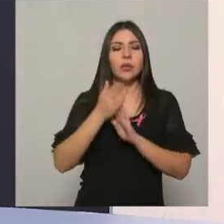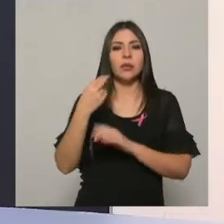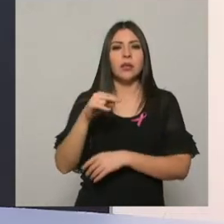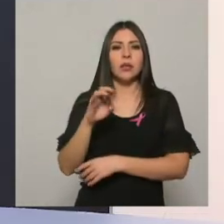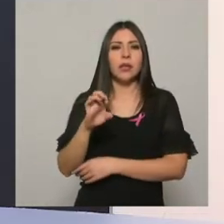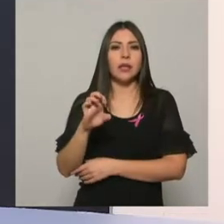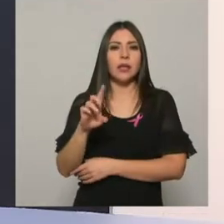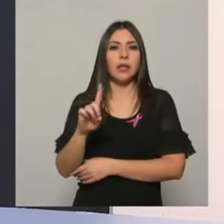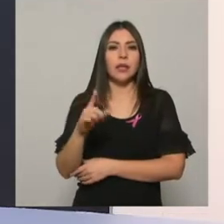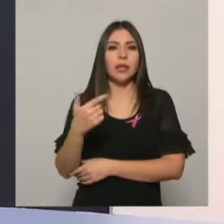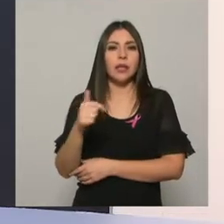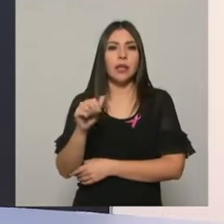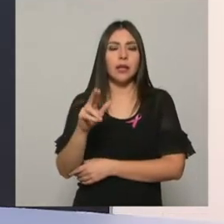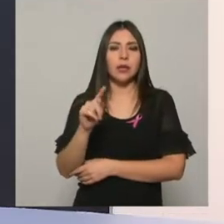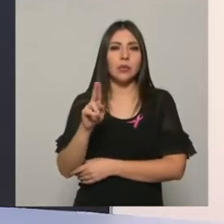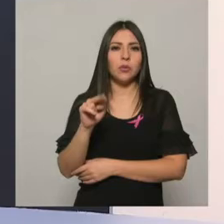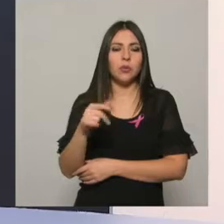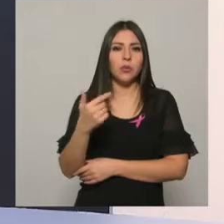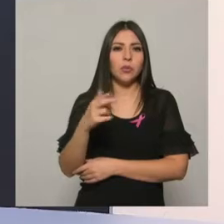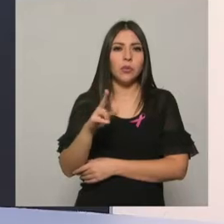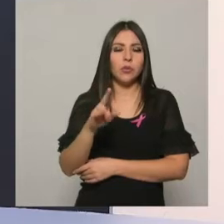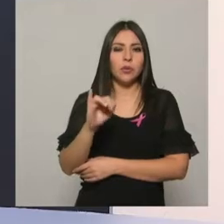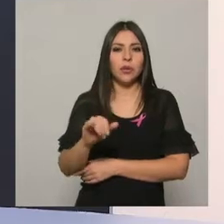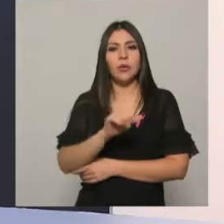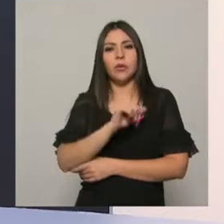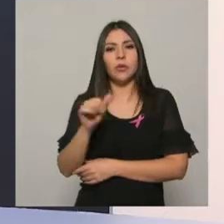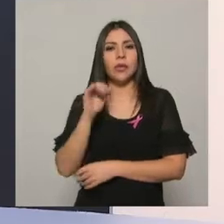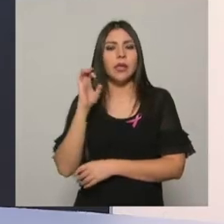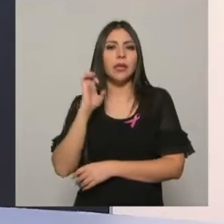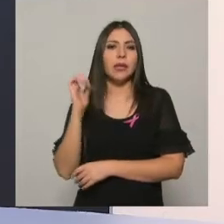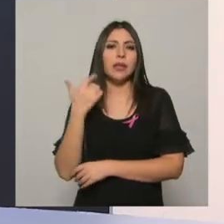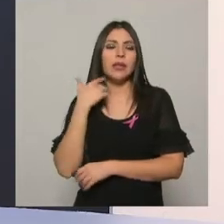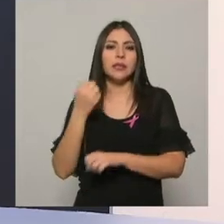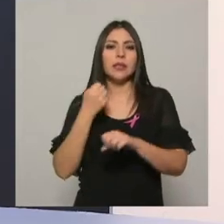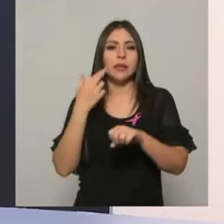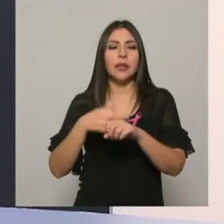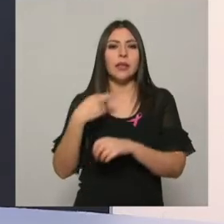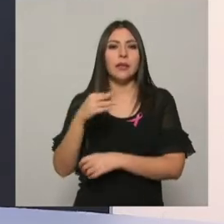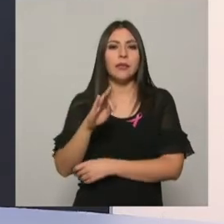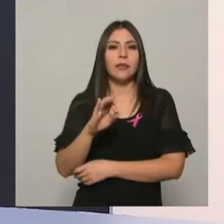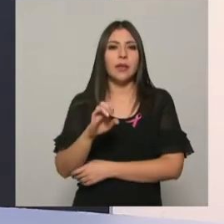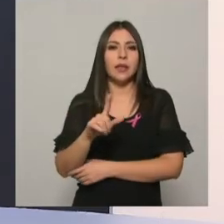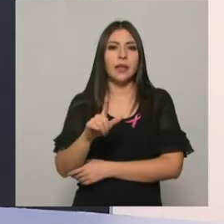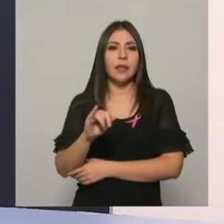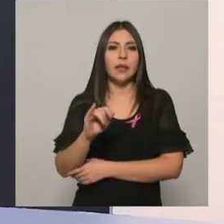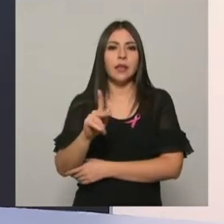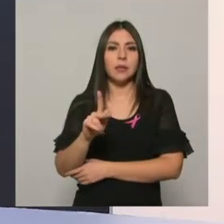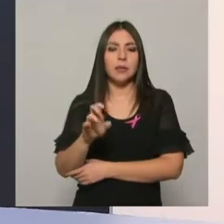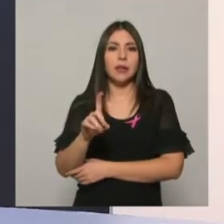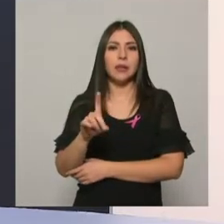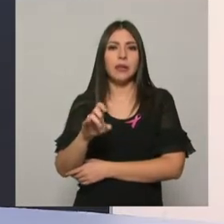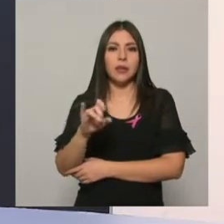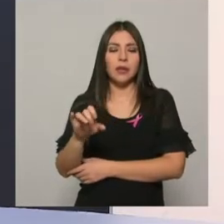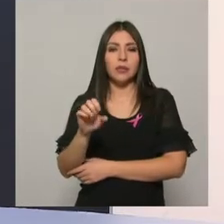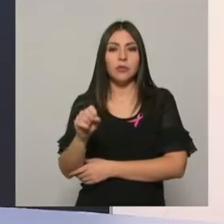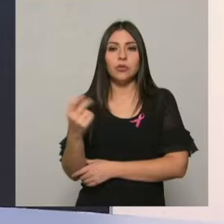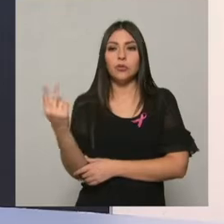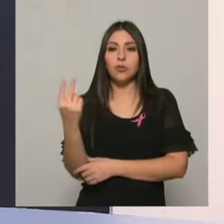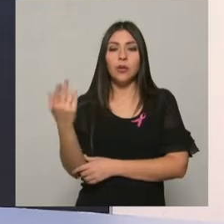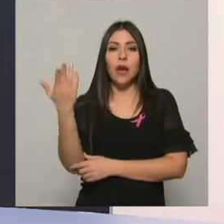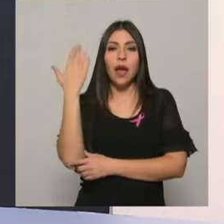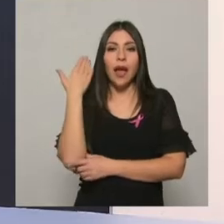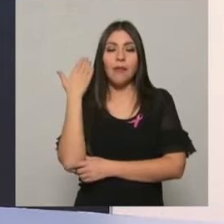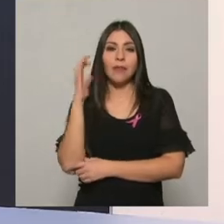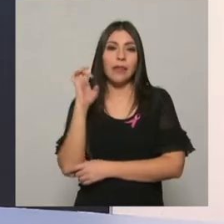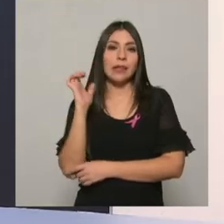Tungui, y el exsecretario de Desarrollo Urbano y Vivienda, Felipe de Jesús Gutiérrez, ambos pertenecientes al gabinete de Miguel Ángel